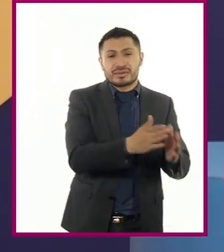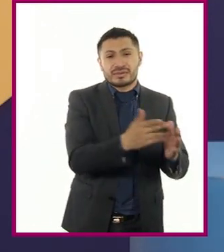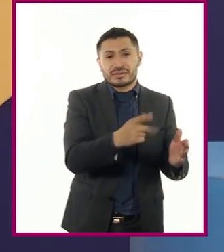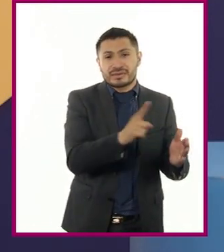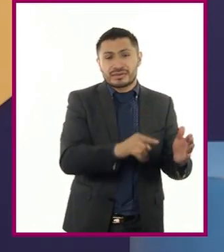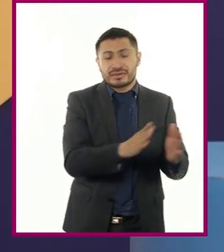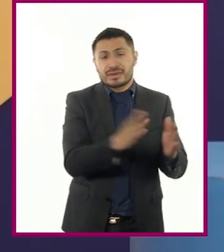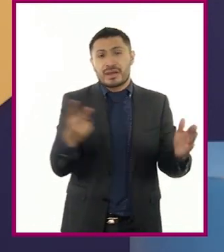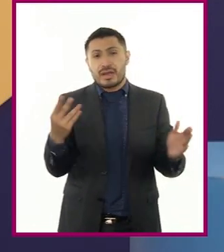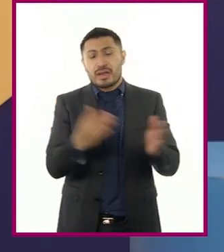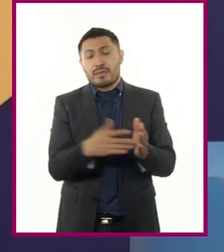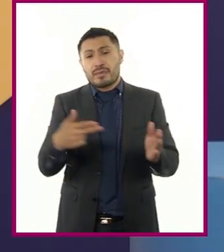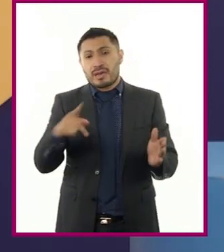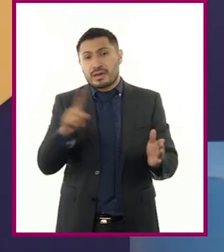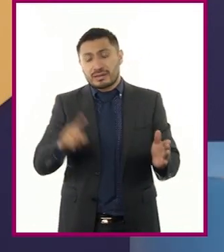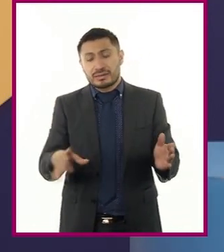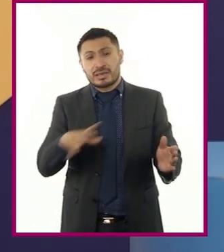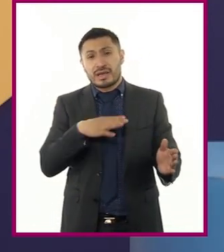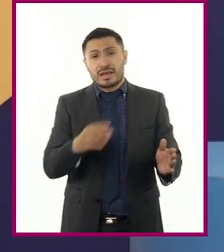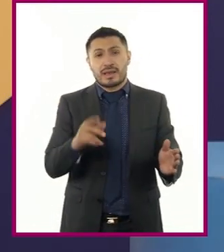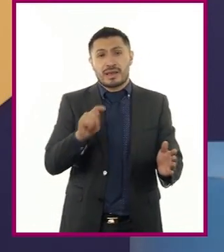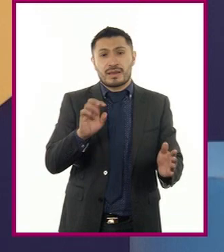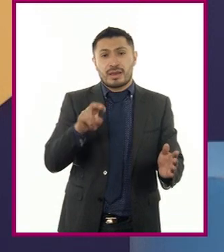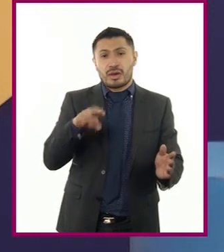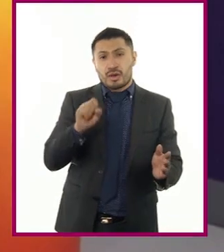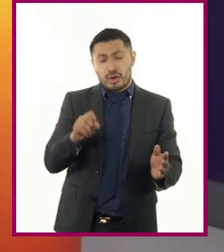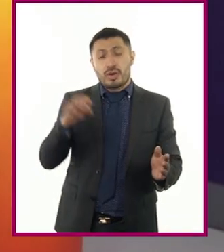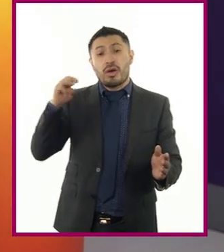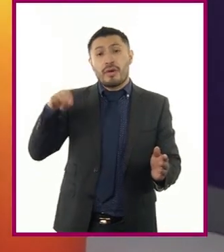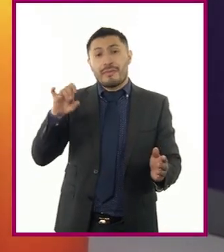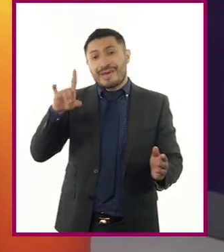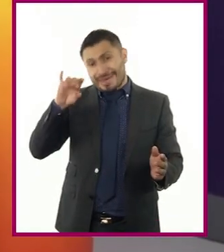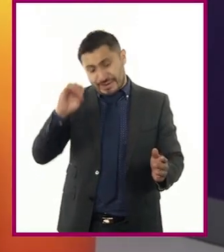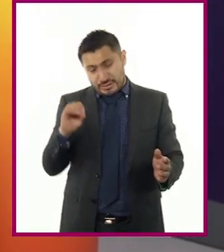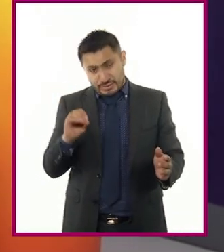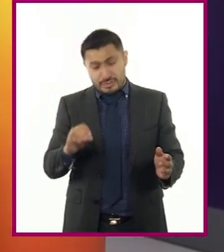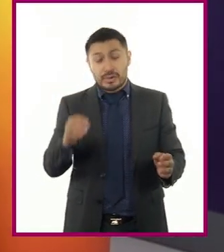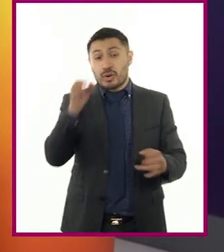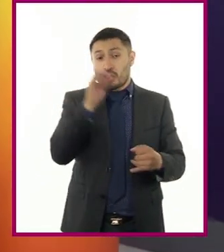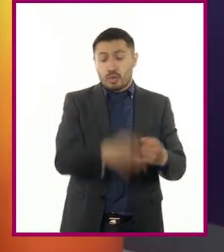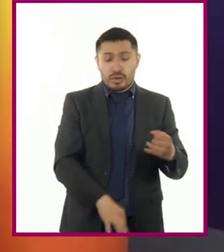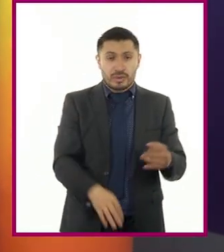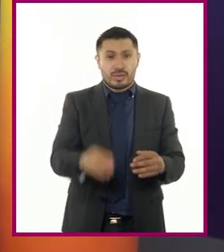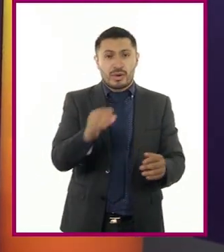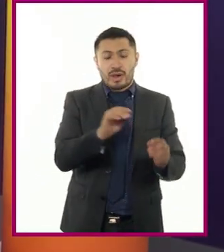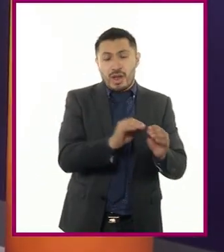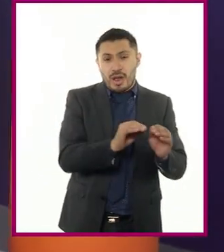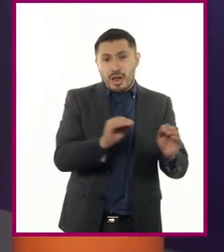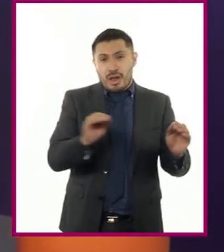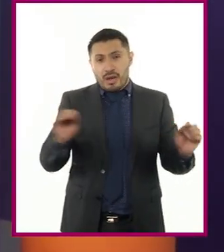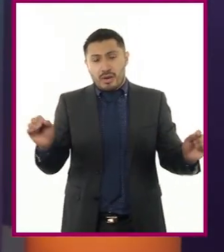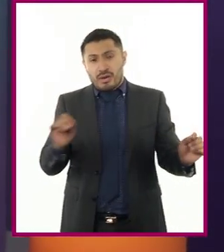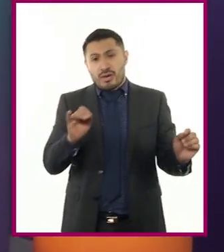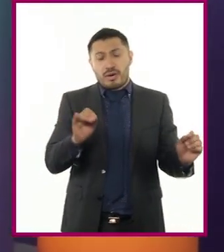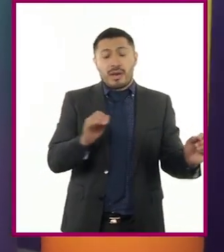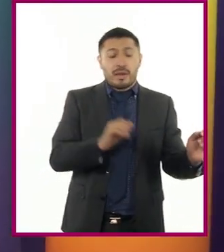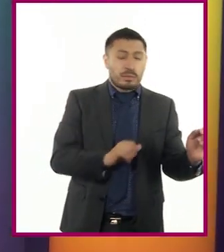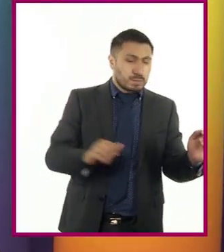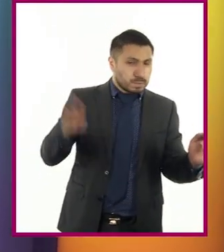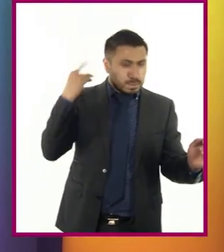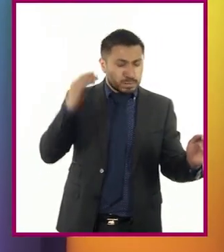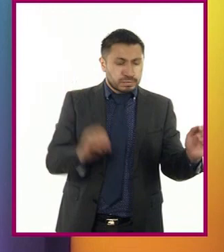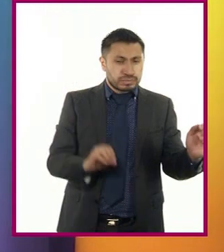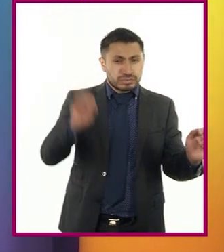2000 Hz corresponden a los tonos medios. Por último, las frecuencias altas entre 2000 Hz y más